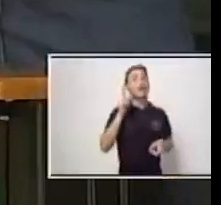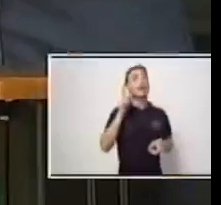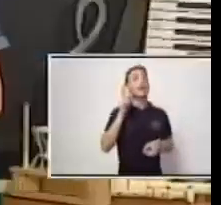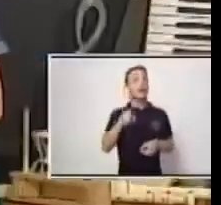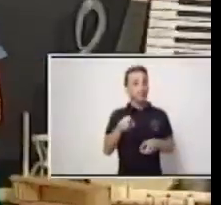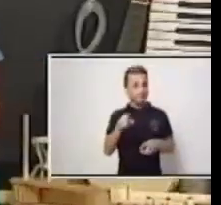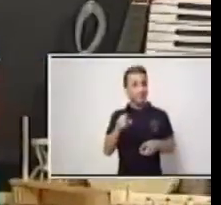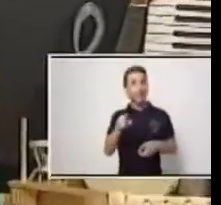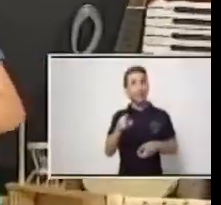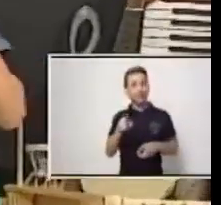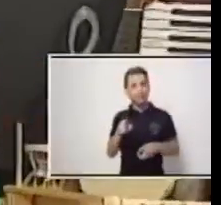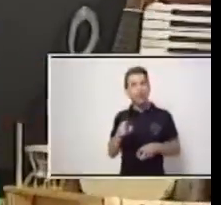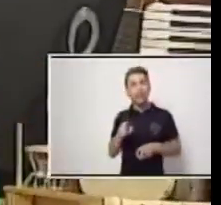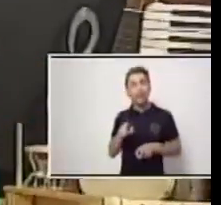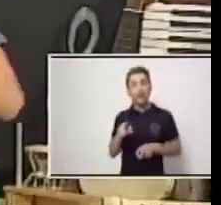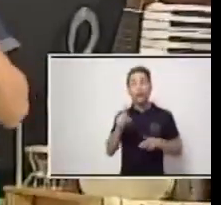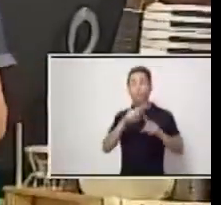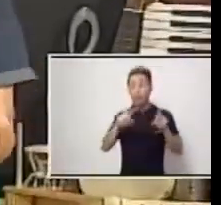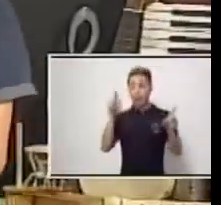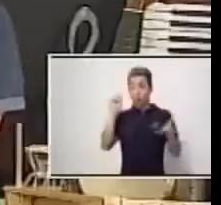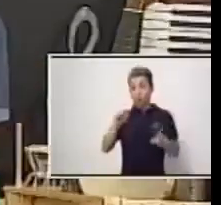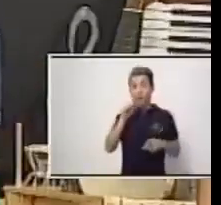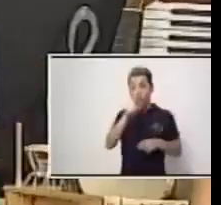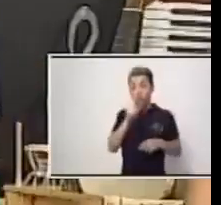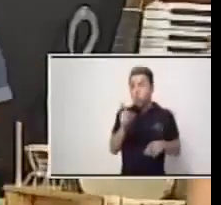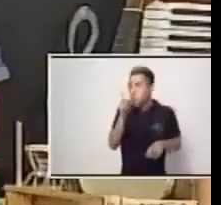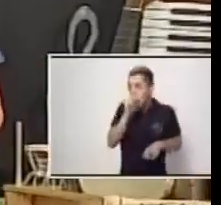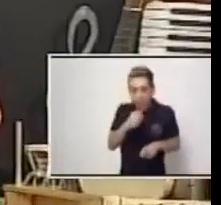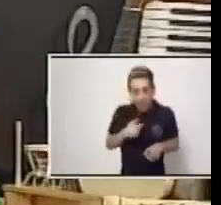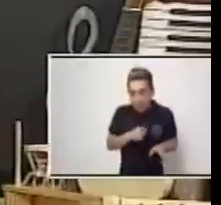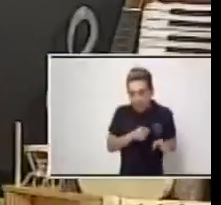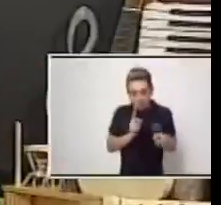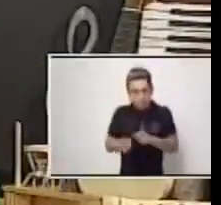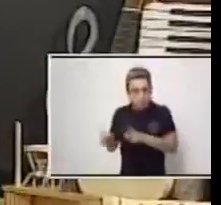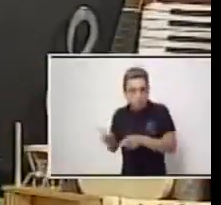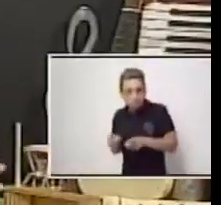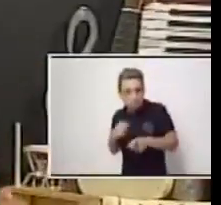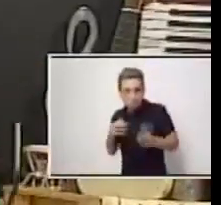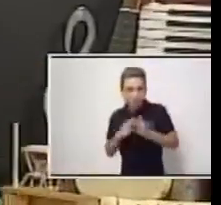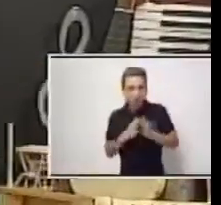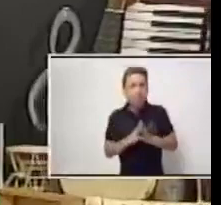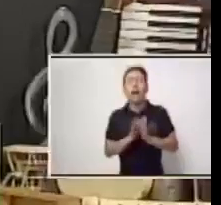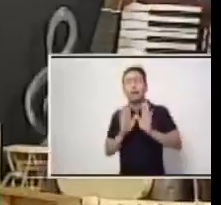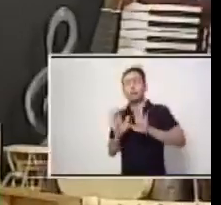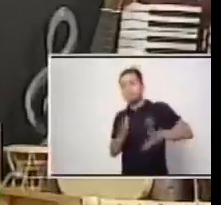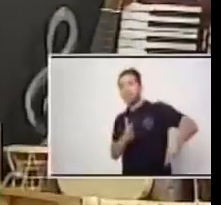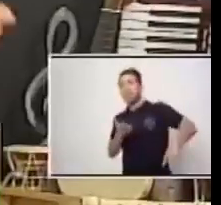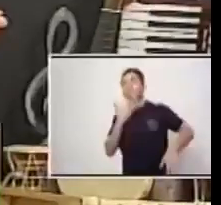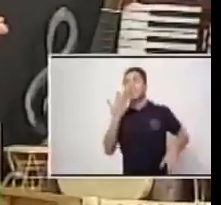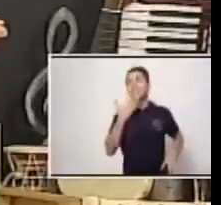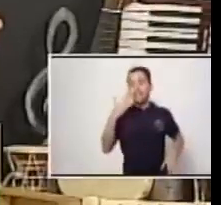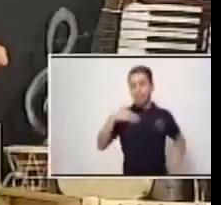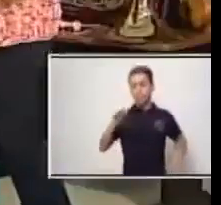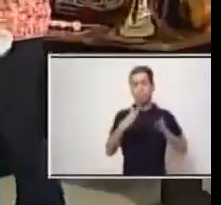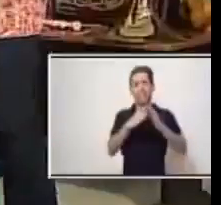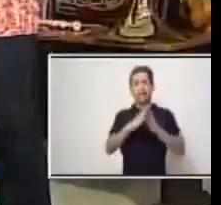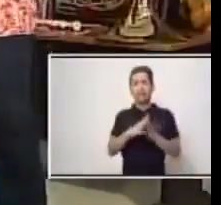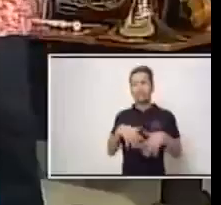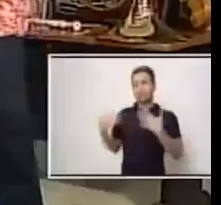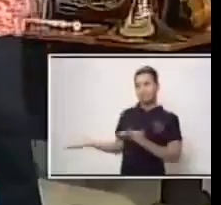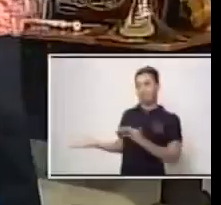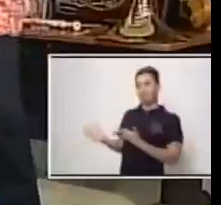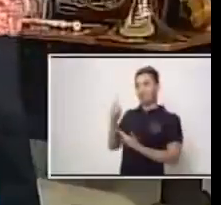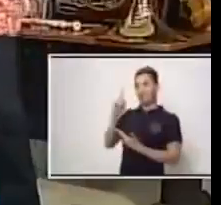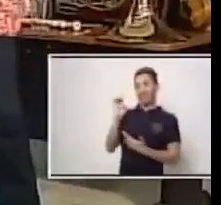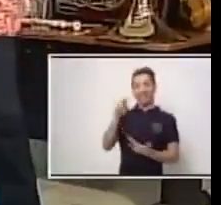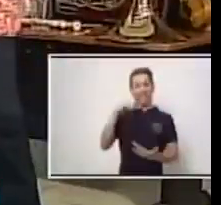¡Ah! Pero ahora, si ustedes no tienen de estas en casa, es muy fácil hacer una de estas en casa. Y aquí Miss Denise, la maestra Denise,